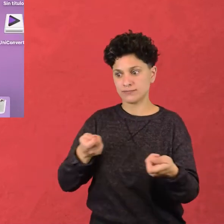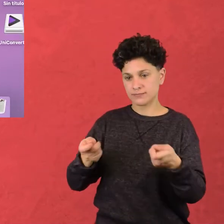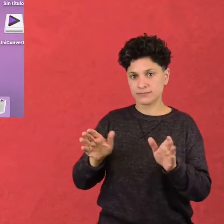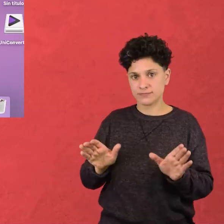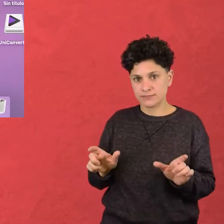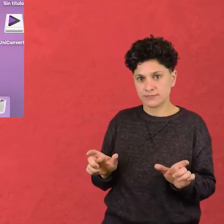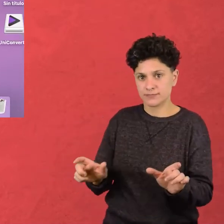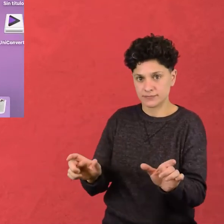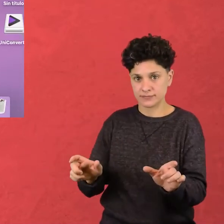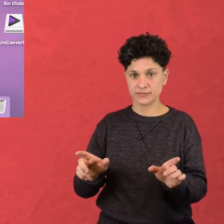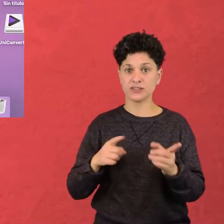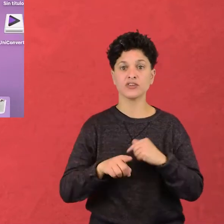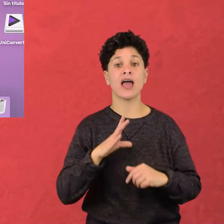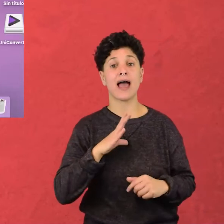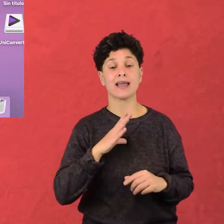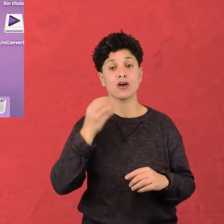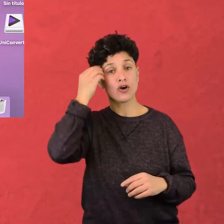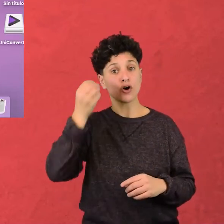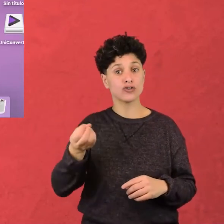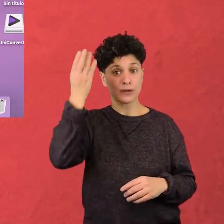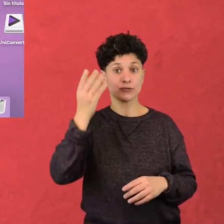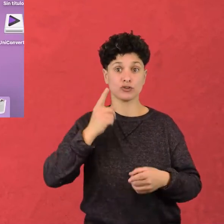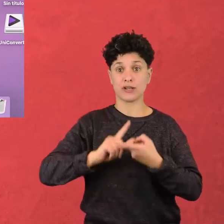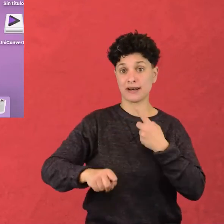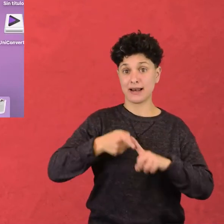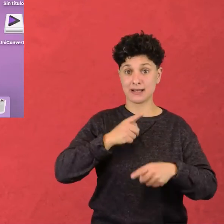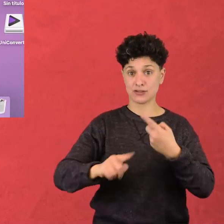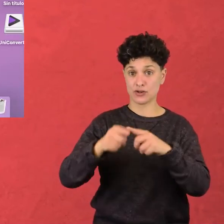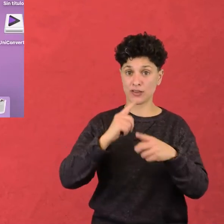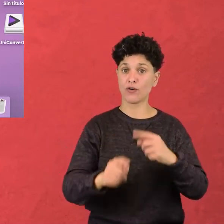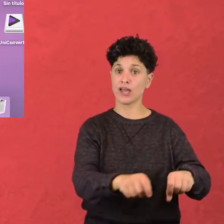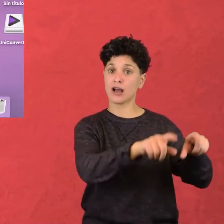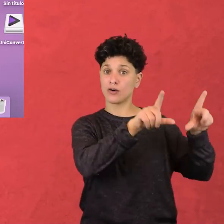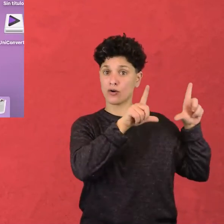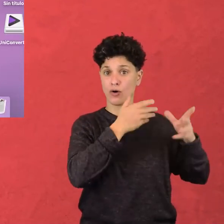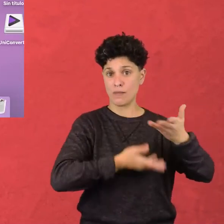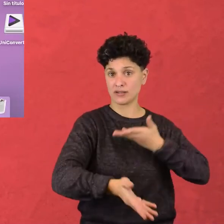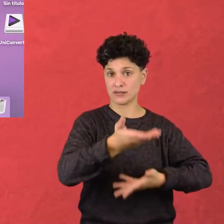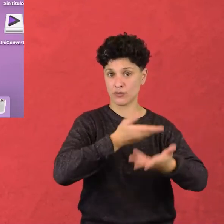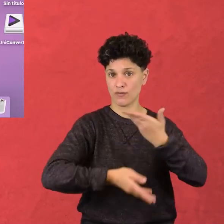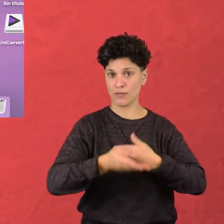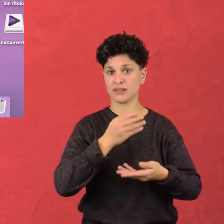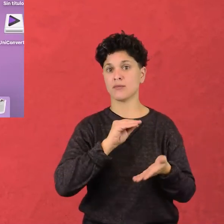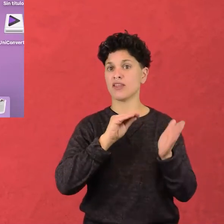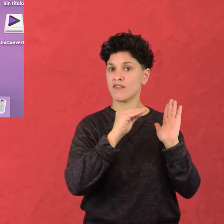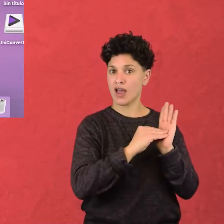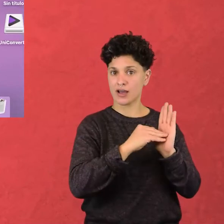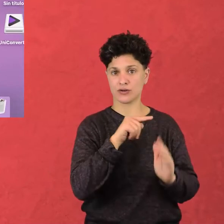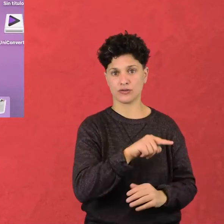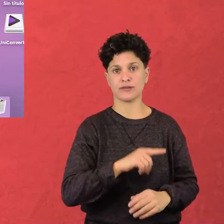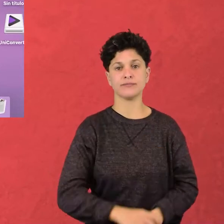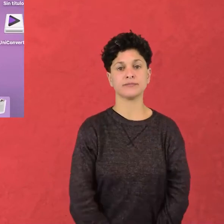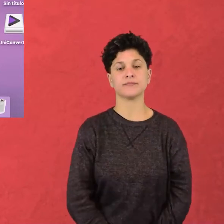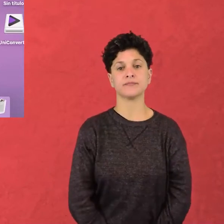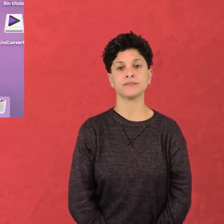inclinación. Así que ustedes pudieron ver conceptos asociados. Voy a compartir nuevamente porque